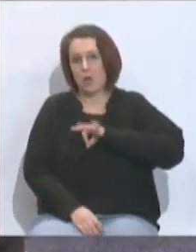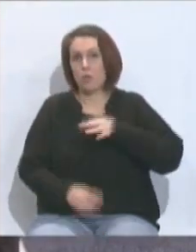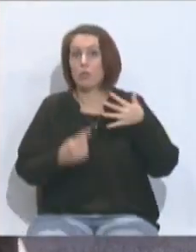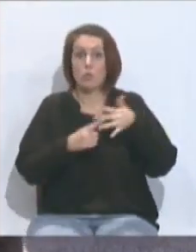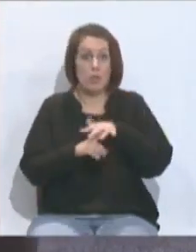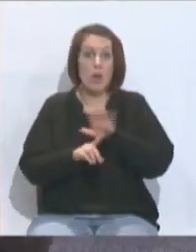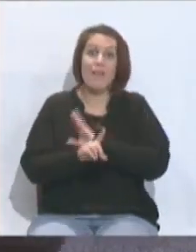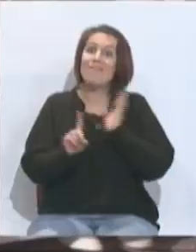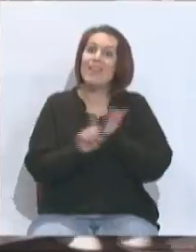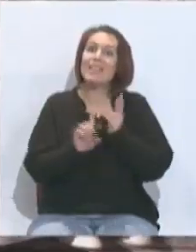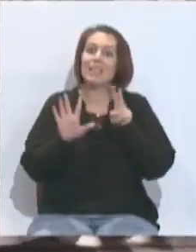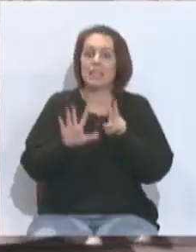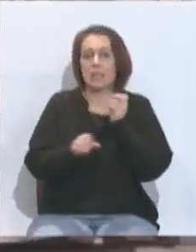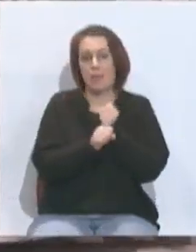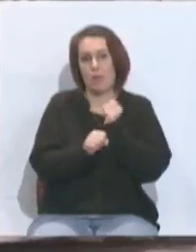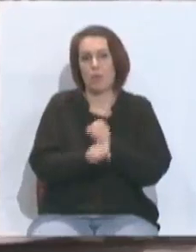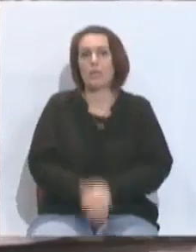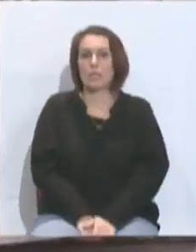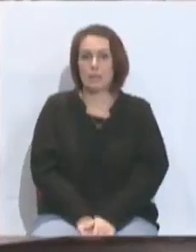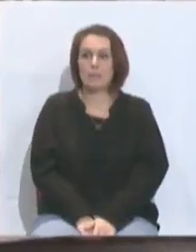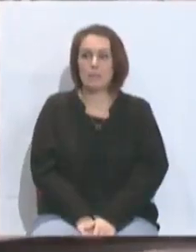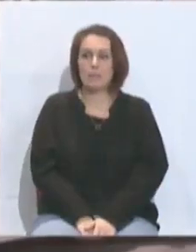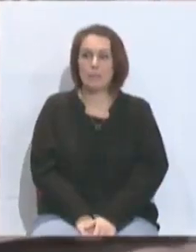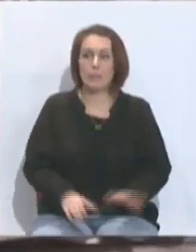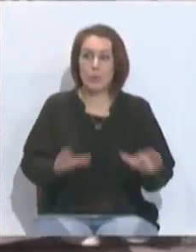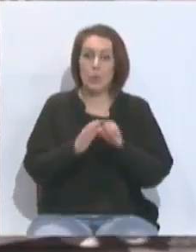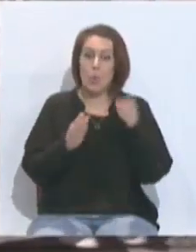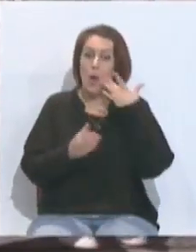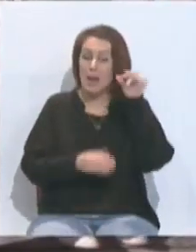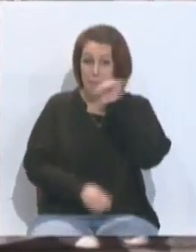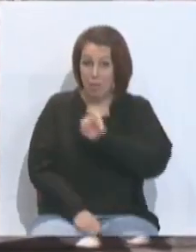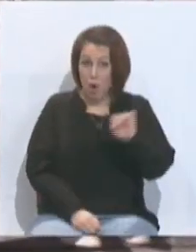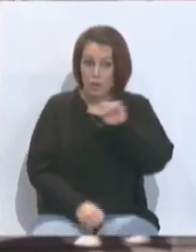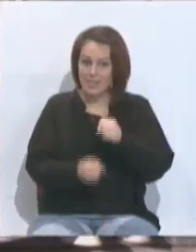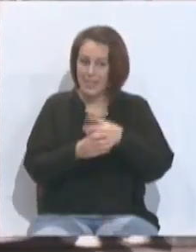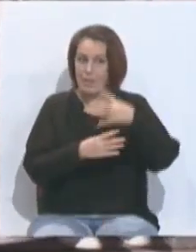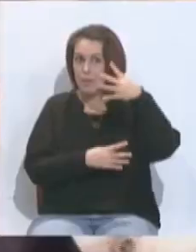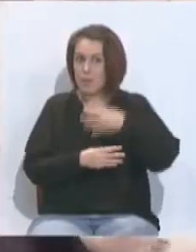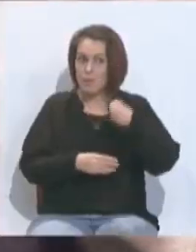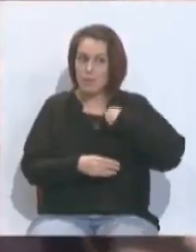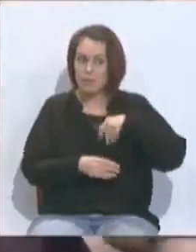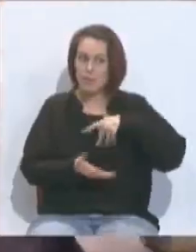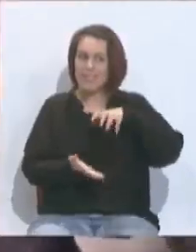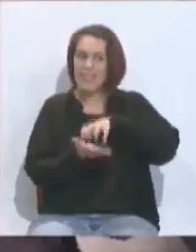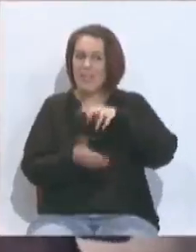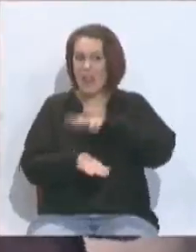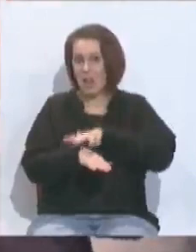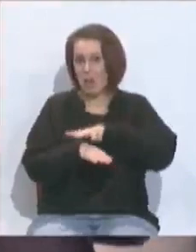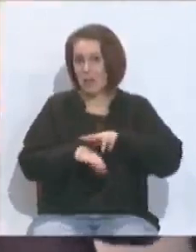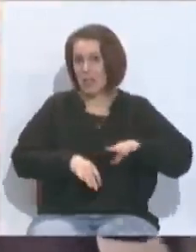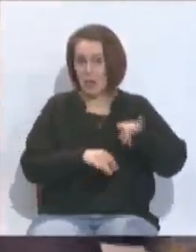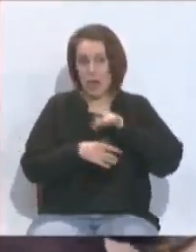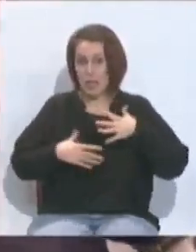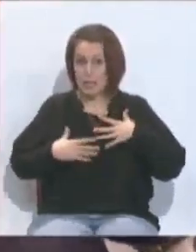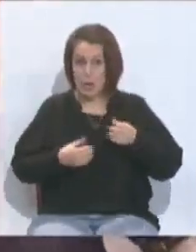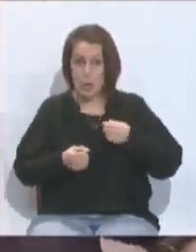situación que afecta a 7 trabajadoras. Un grupo de limpiadoras del edificio que alberga la sede de la Delegación Territorial